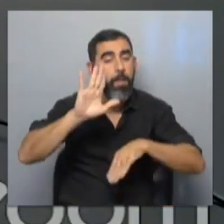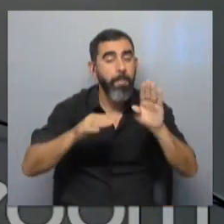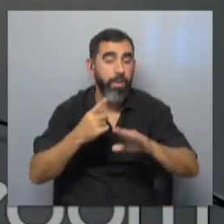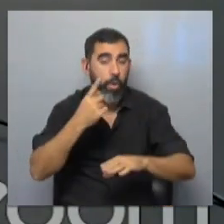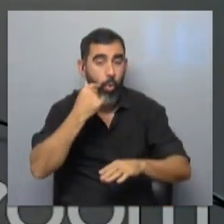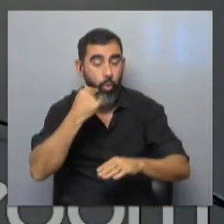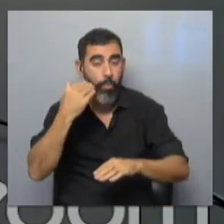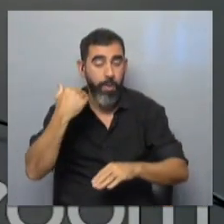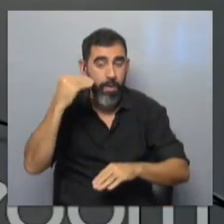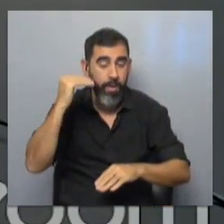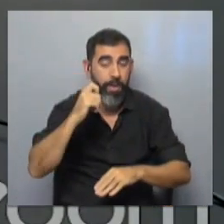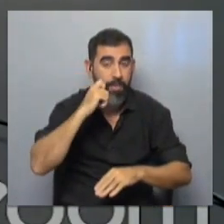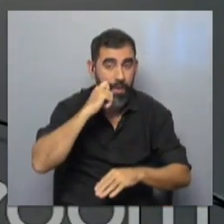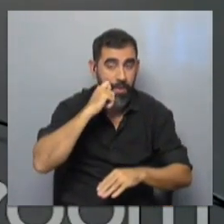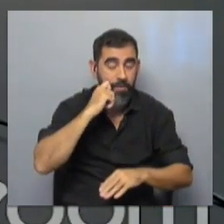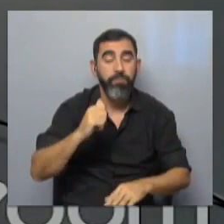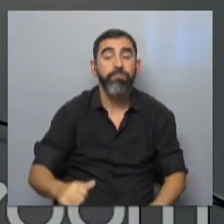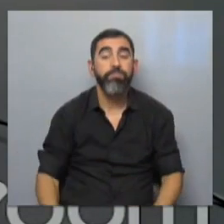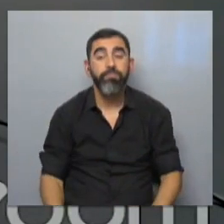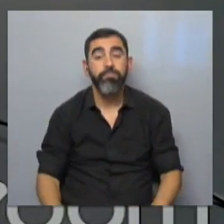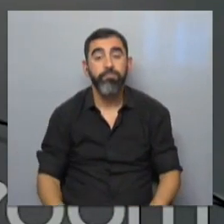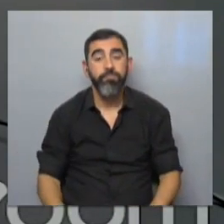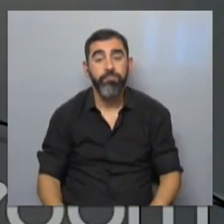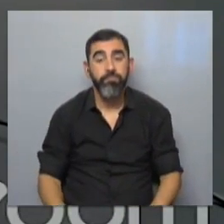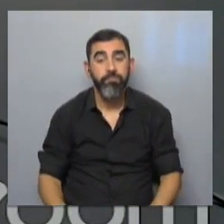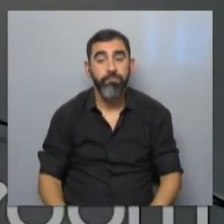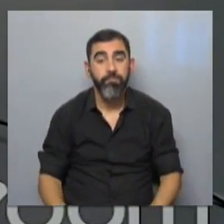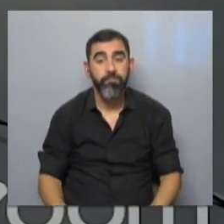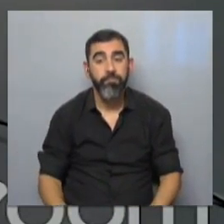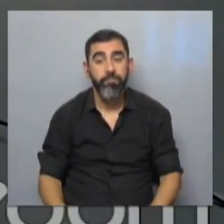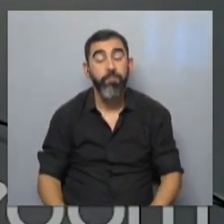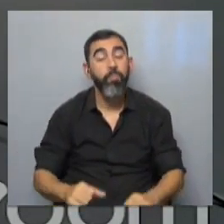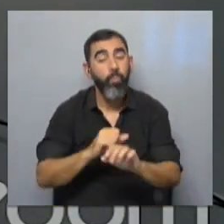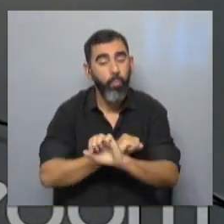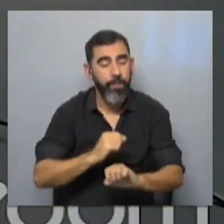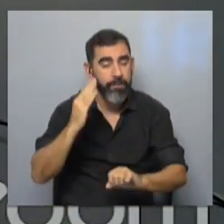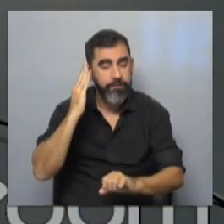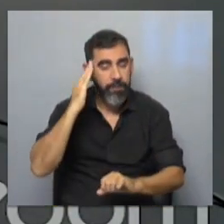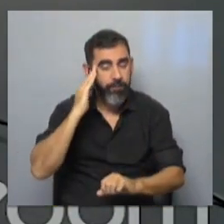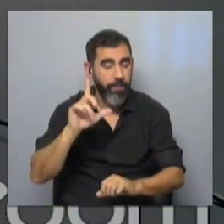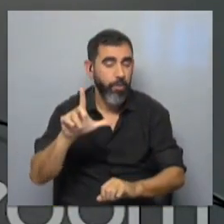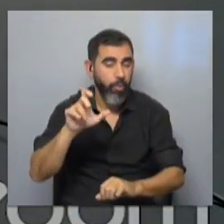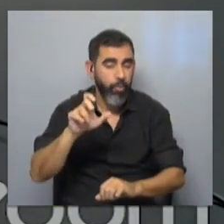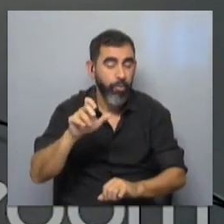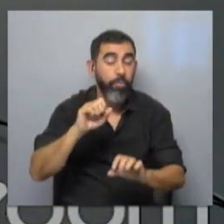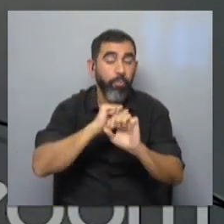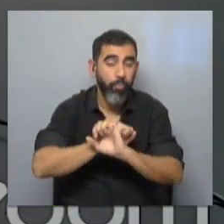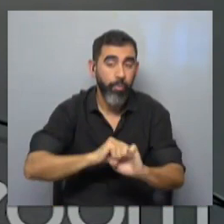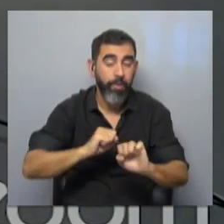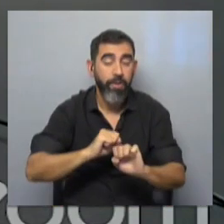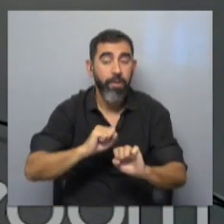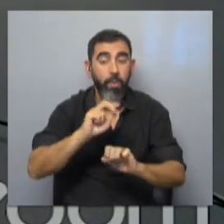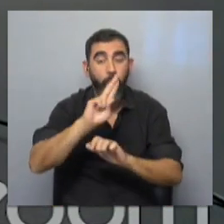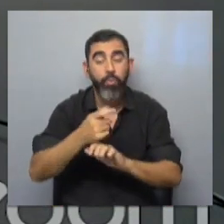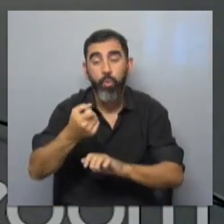hombres en materia de psiquiatría de adultos, nosotros podemos de ahí inferir que evidentemente, muy probablemente, el uso